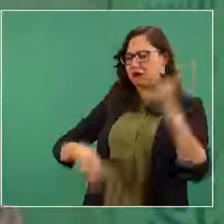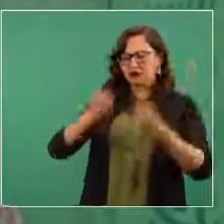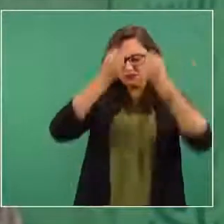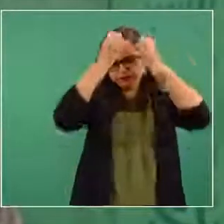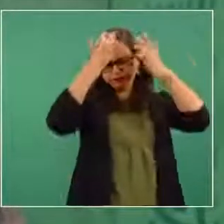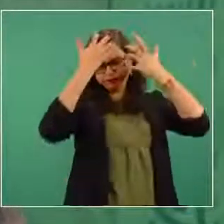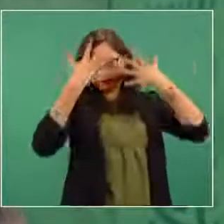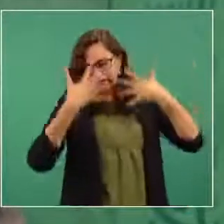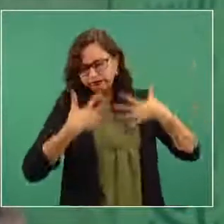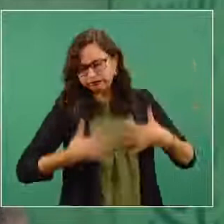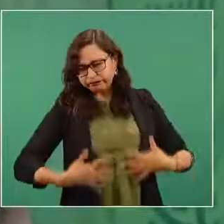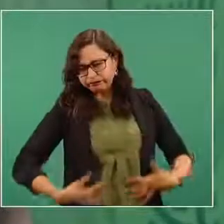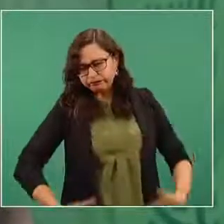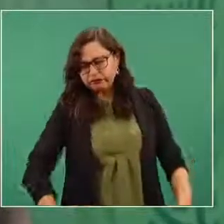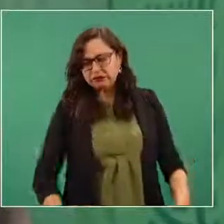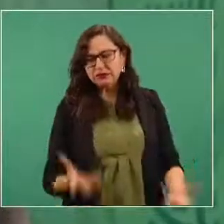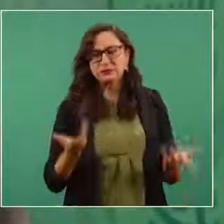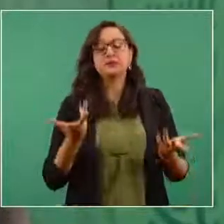Fuimos a un acto